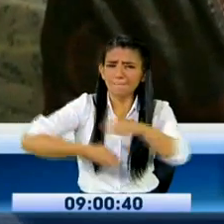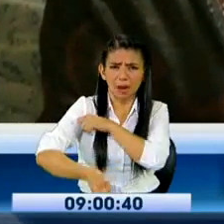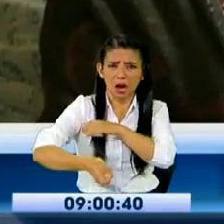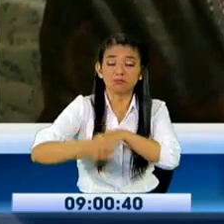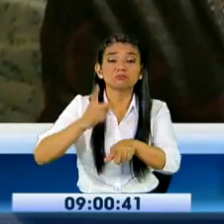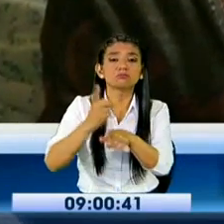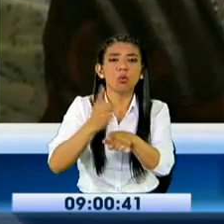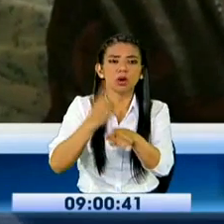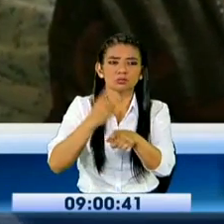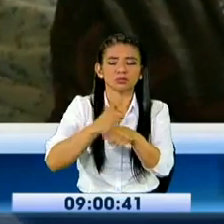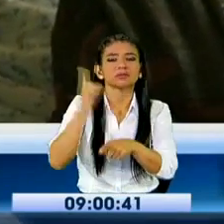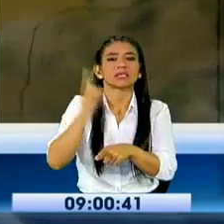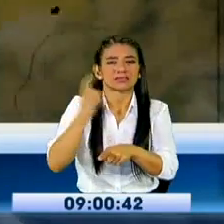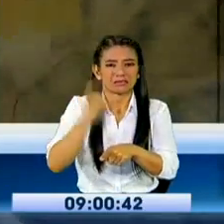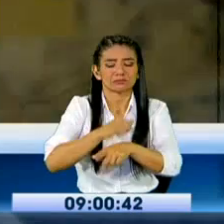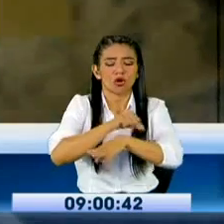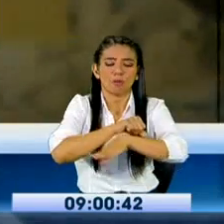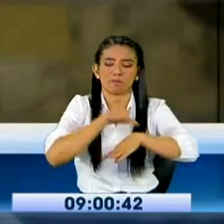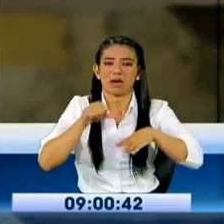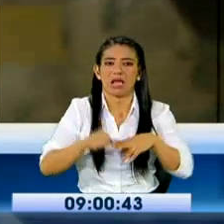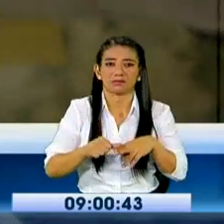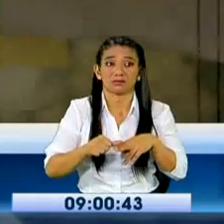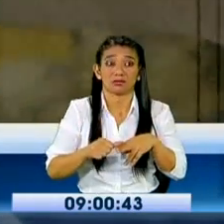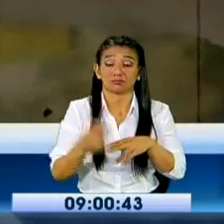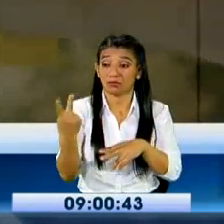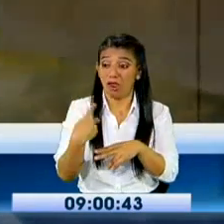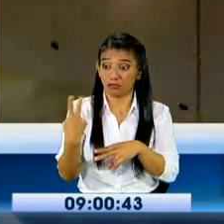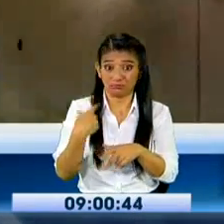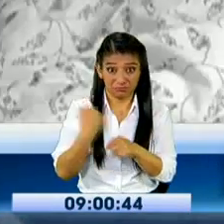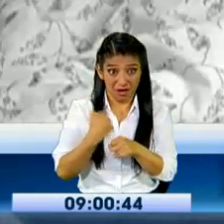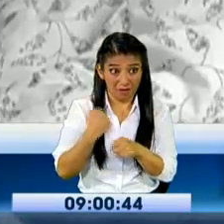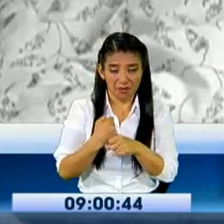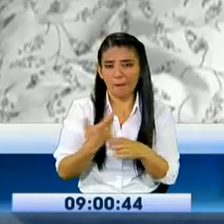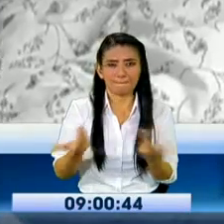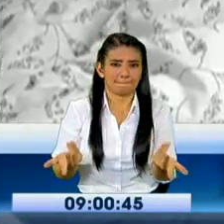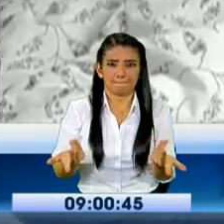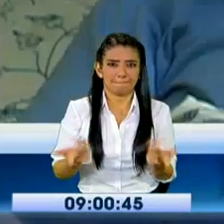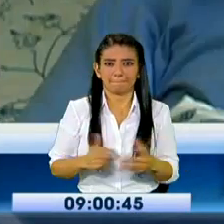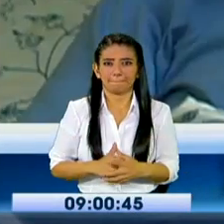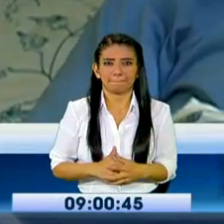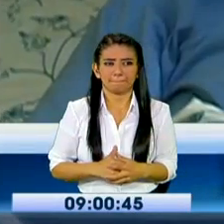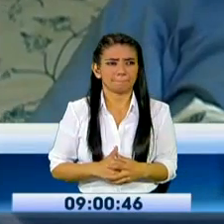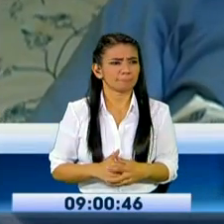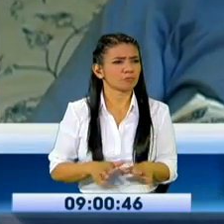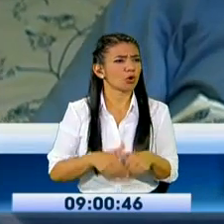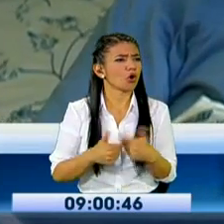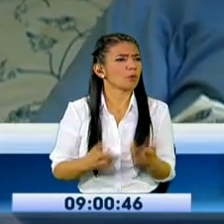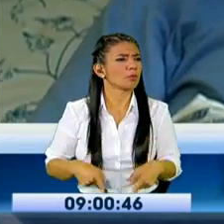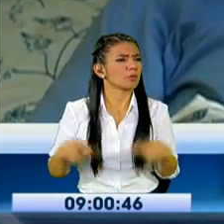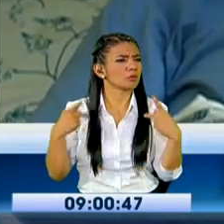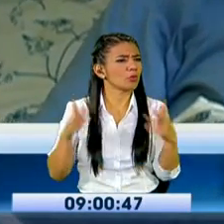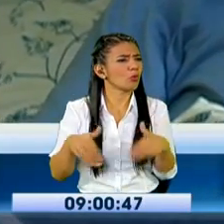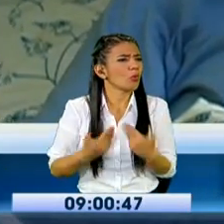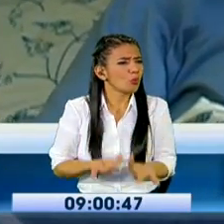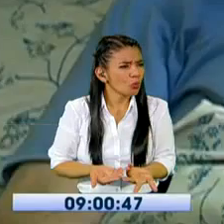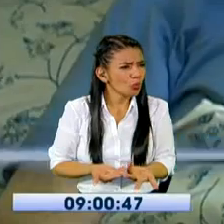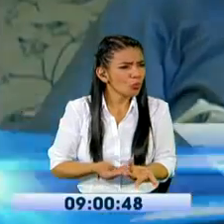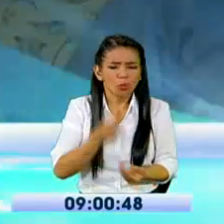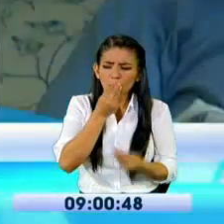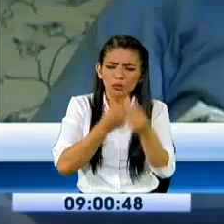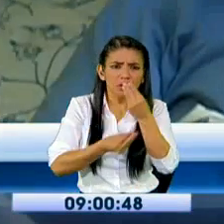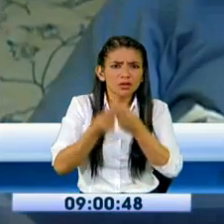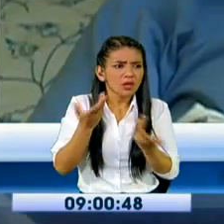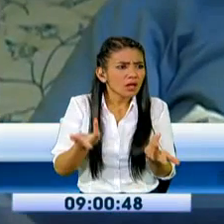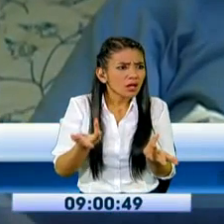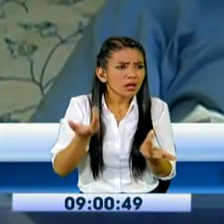intervenido quirúrgicamente. Ninguno de los dos está incapacitado de trabajar. ¿Y cómo sobreviven? Pues la ayuda de